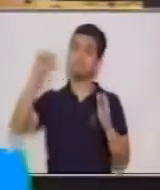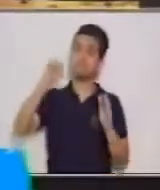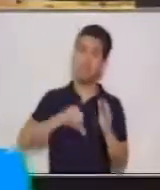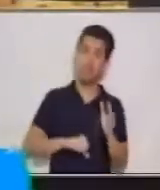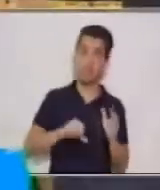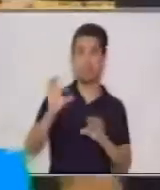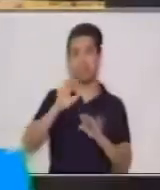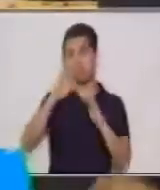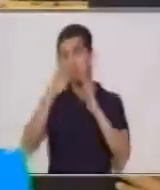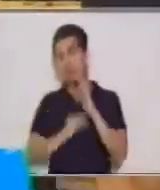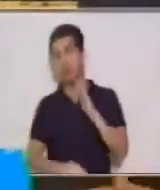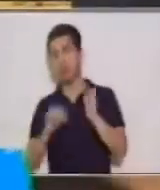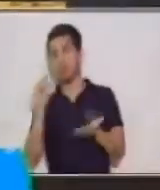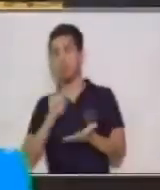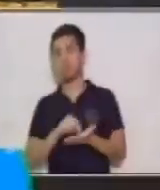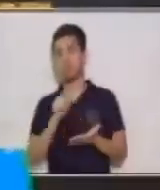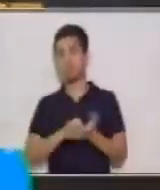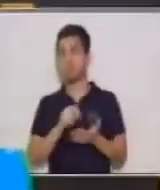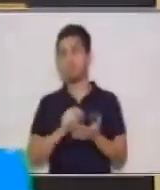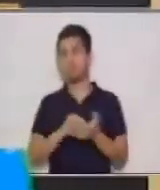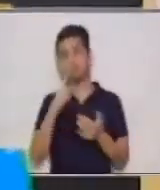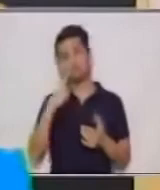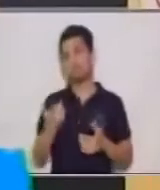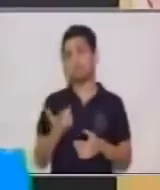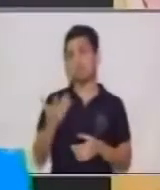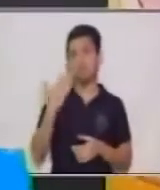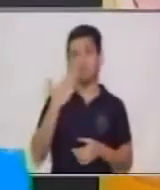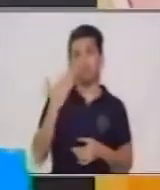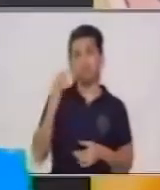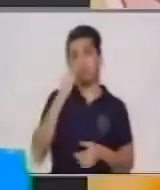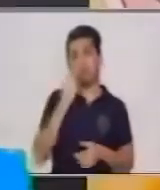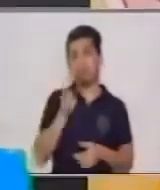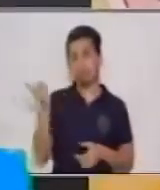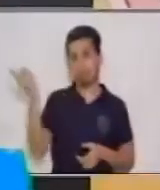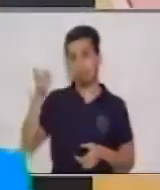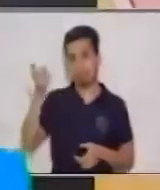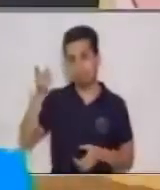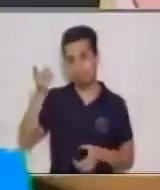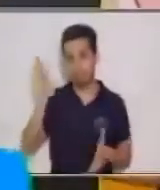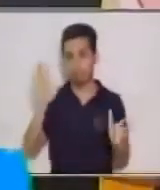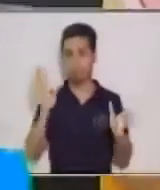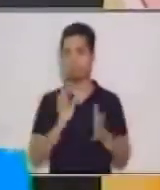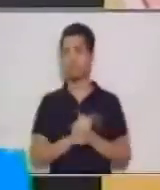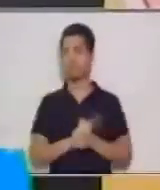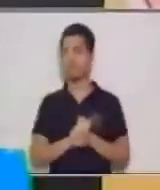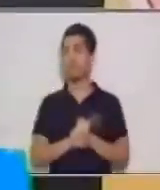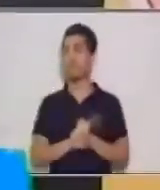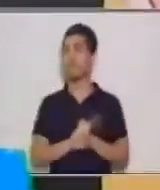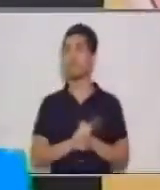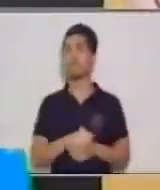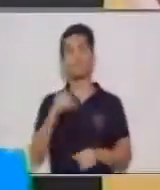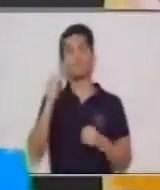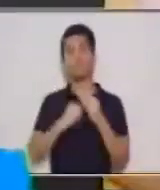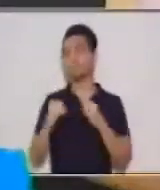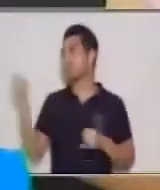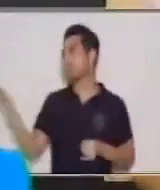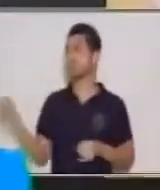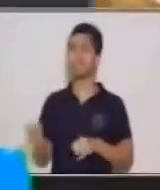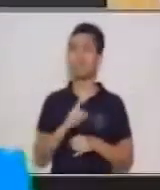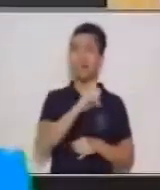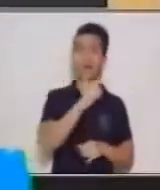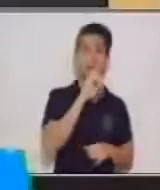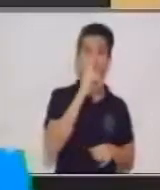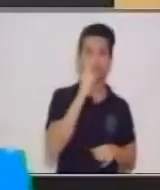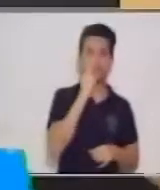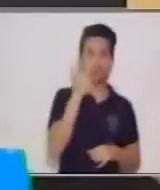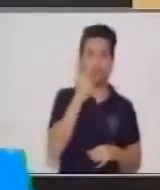calificaciones y consiguiente puede ser que papá o mamá te regañen. Entonces tenemos ya 2 efectos. Y la última causa, no me